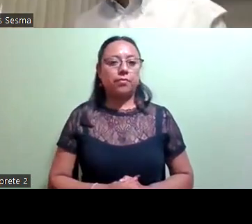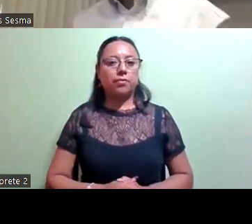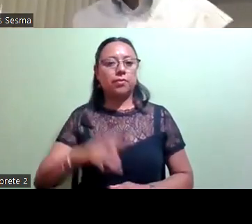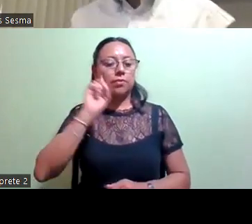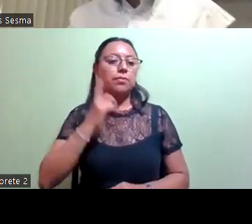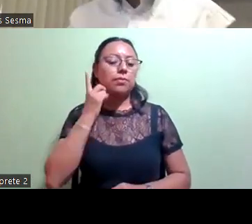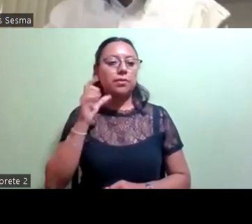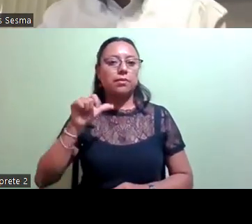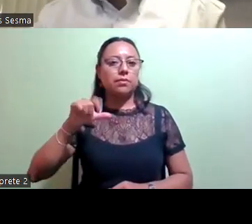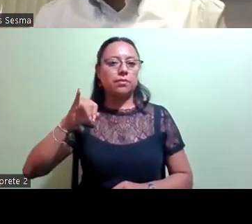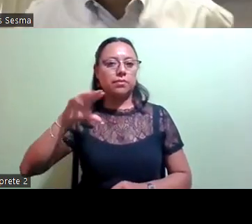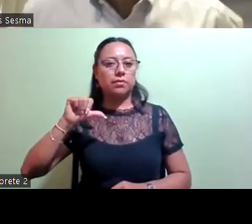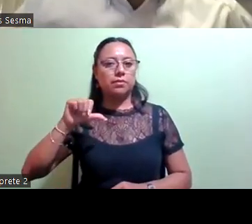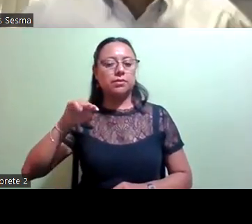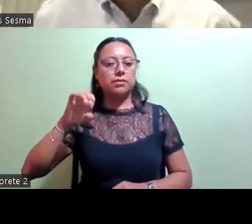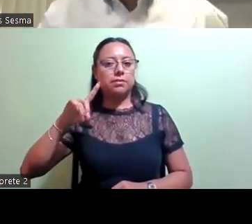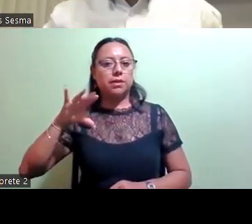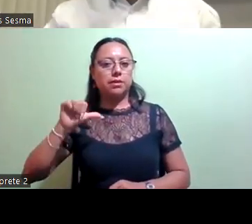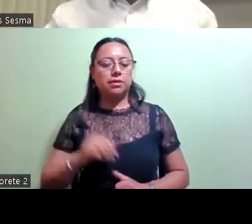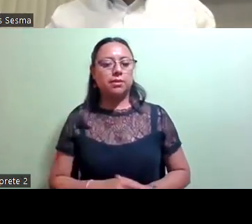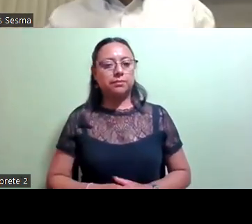Diputada Alicia Medina Hernández.